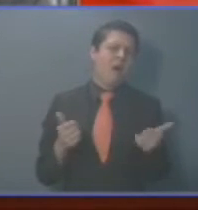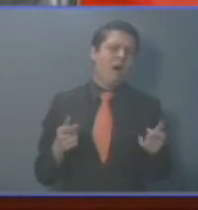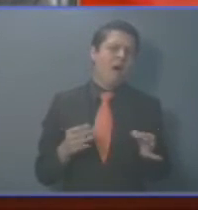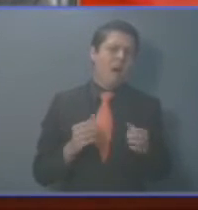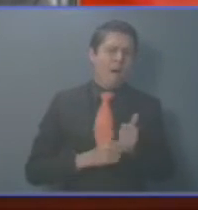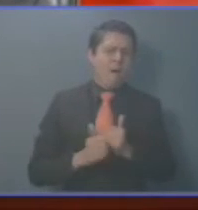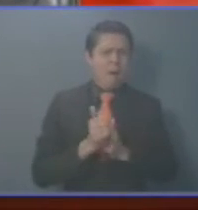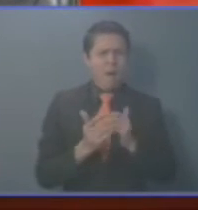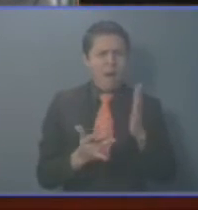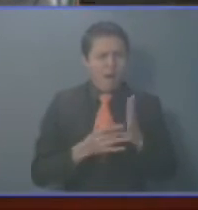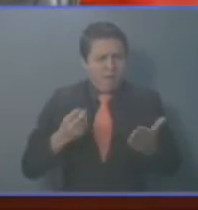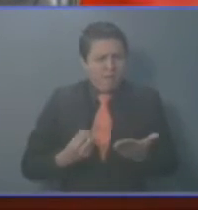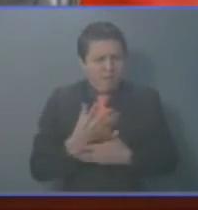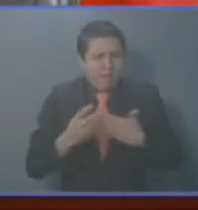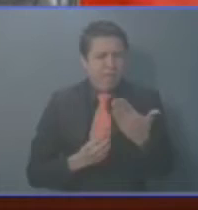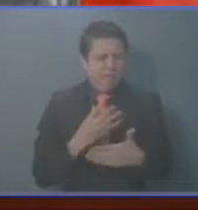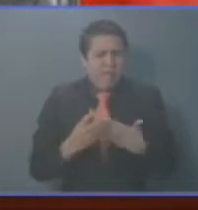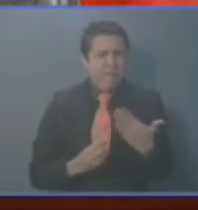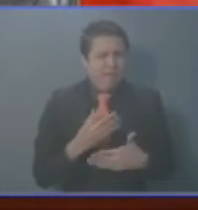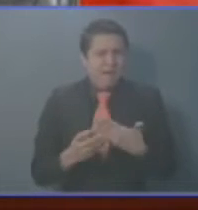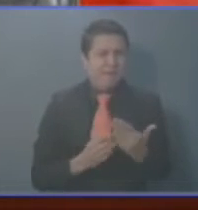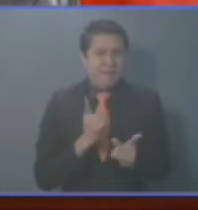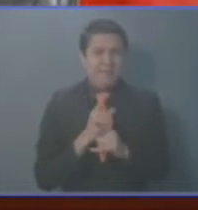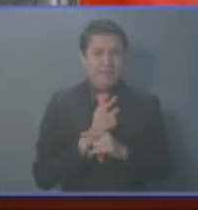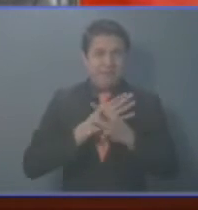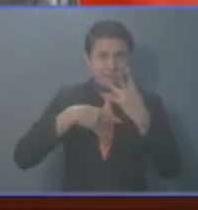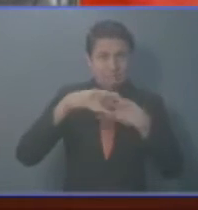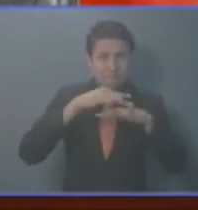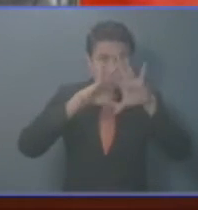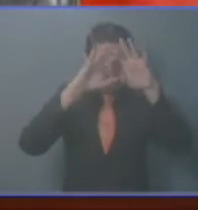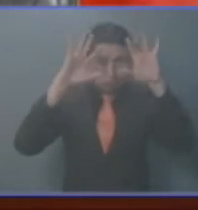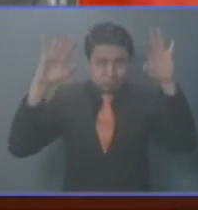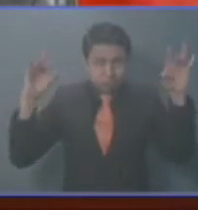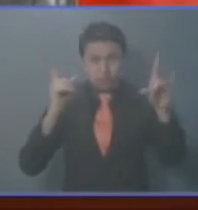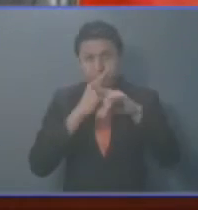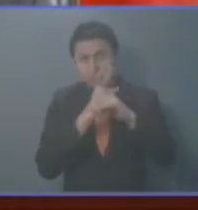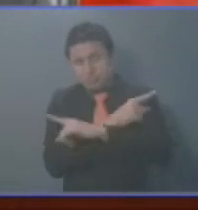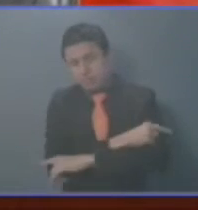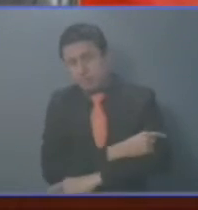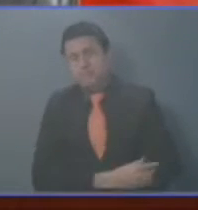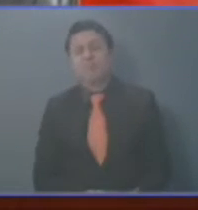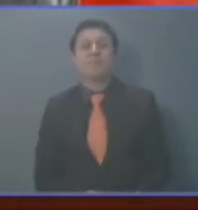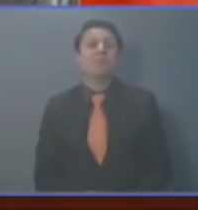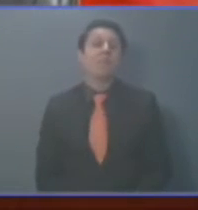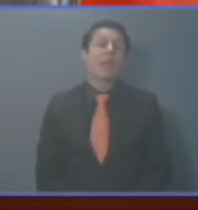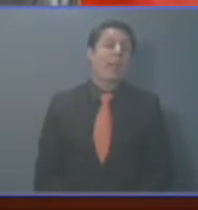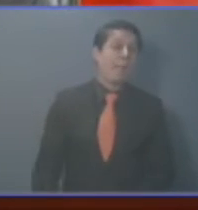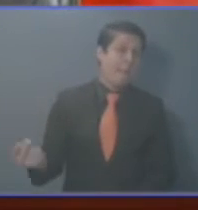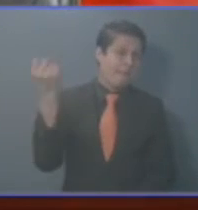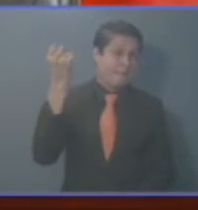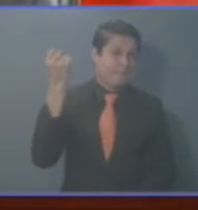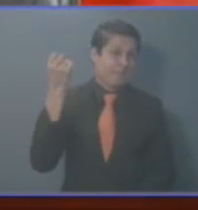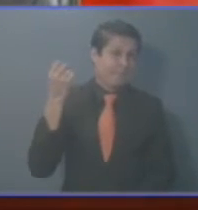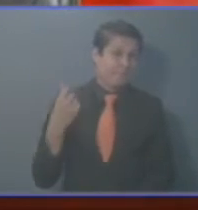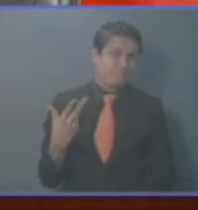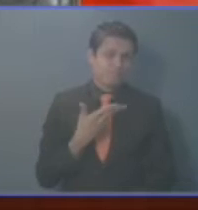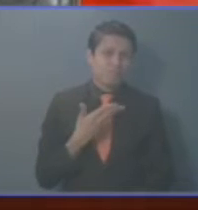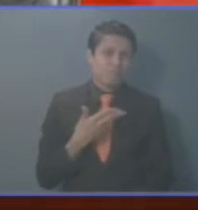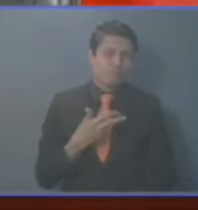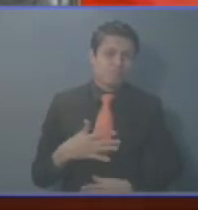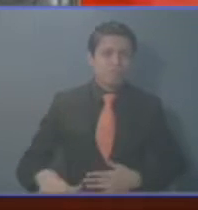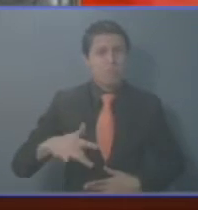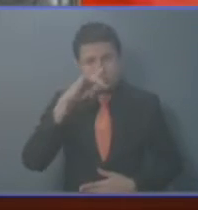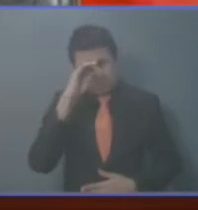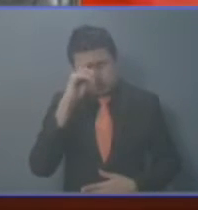resultado del avance tecnológico y las comunicaciones al cambio climático y la creciente brecha de la desigualdad en el mundo. Por lo que es vital tomar acciones que aseguren a los salvadoreños